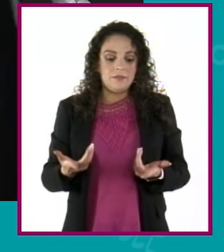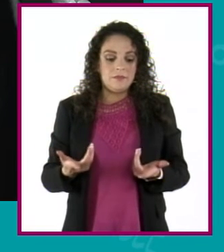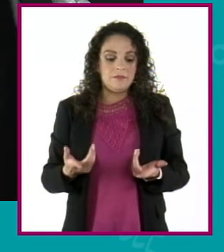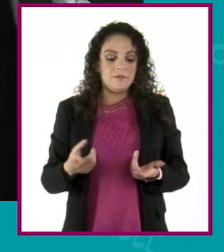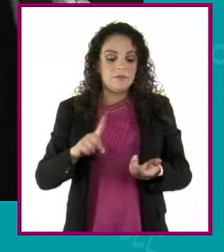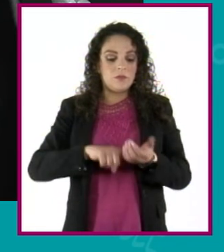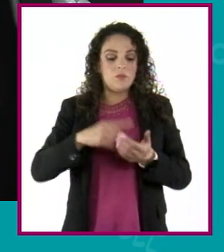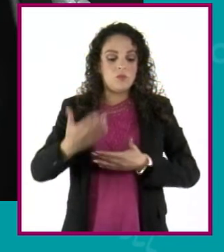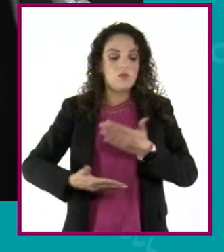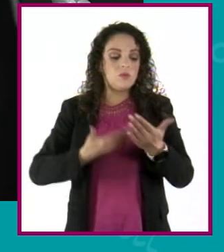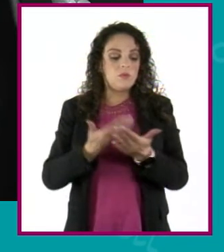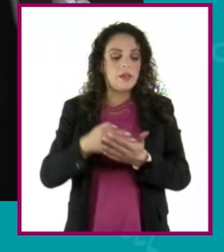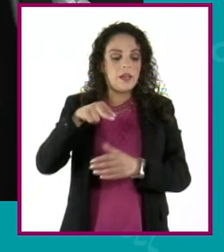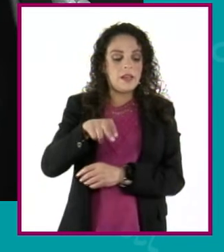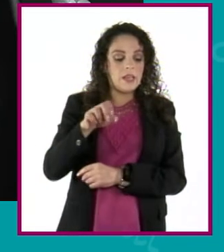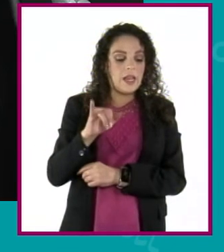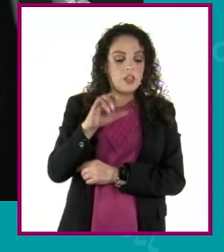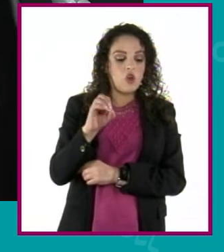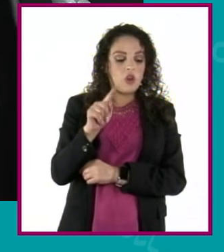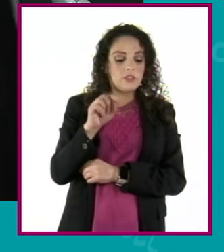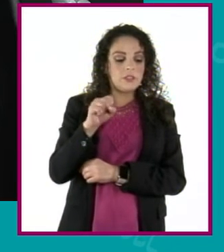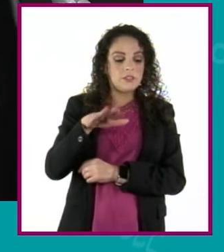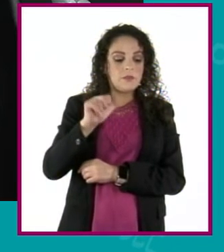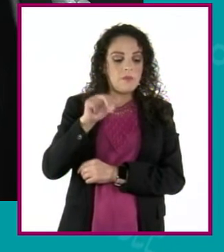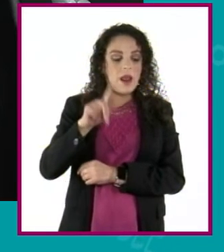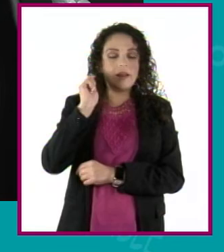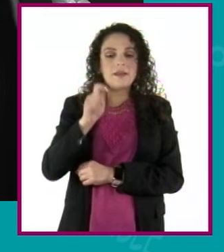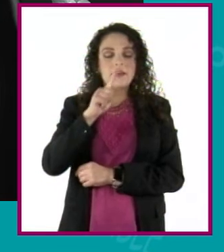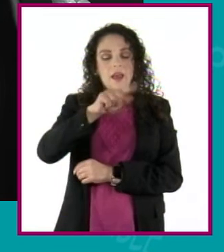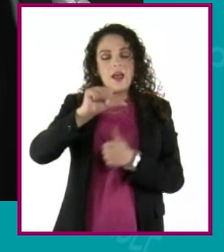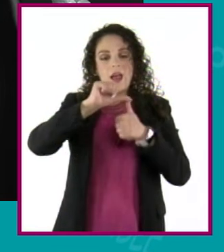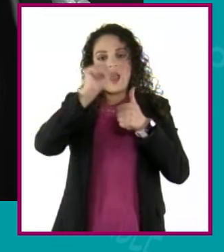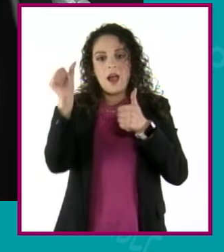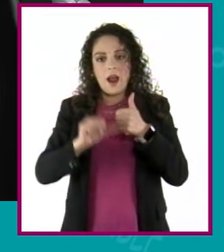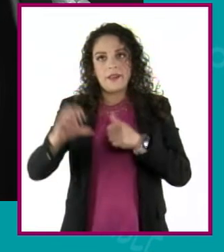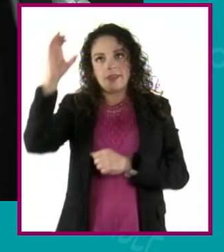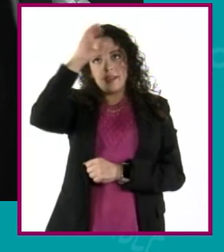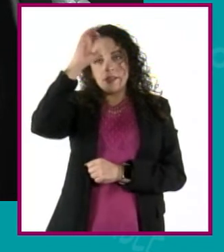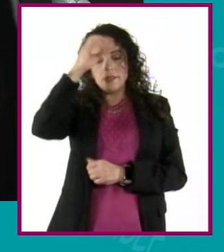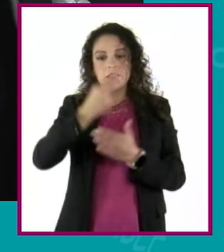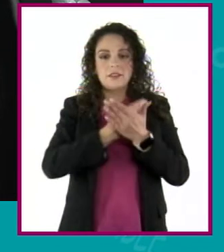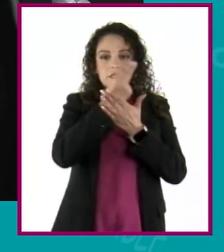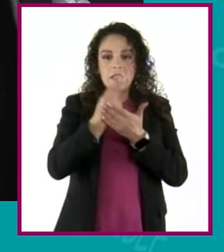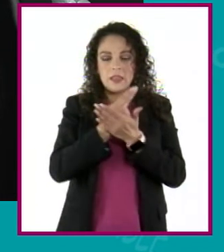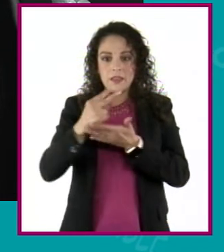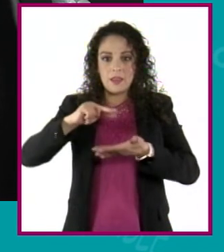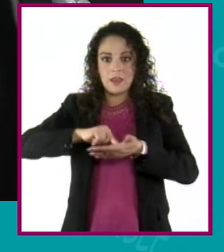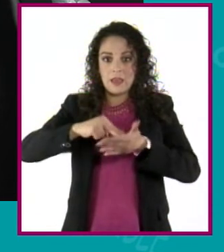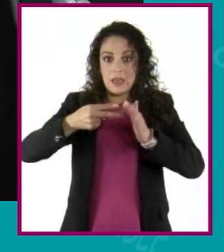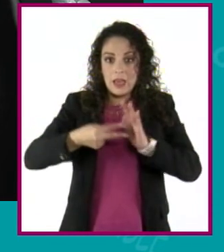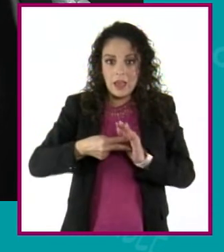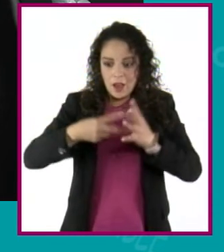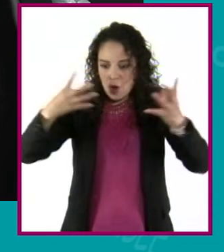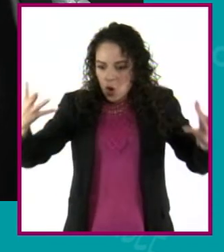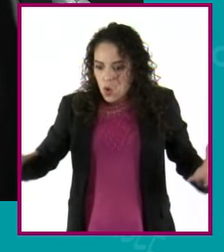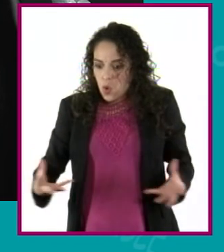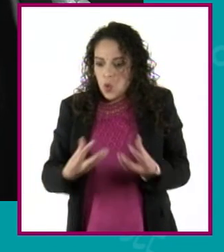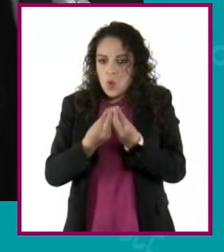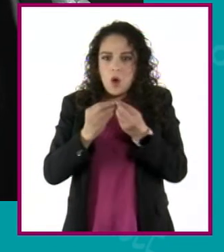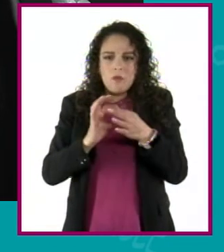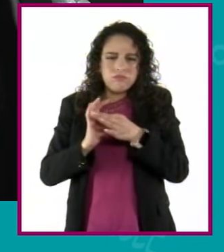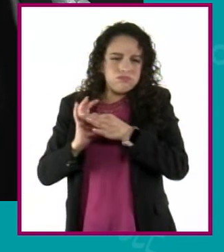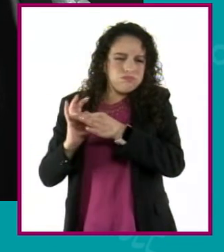Oxman que ella trata de vincular el arte, la ciencia, el diseño y la ingeniería. Entonces, se están haciendo